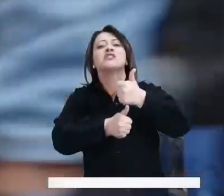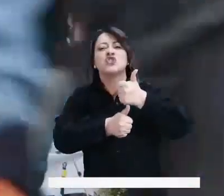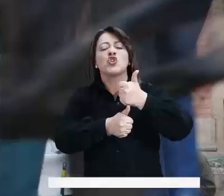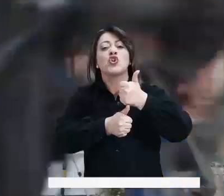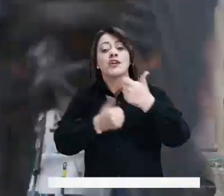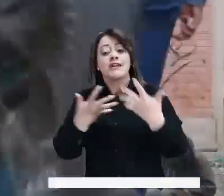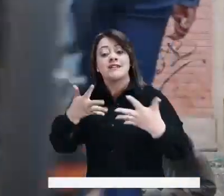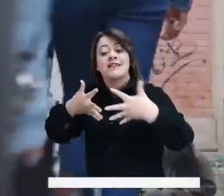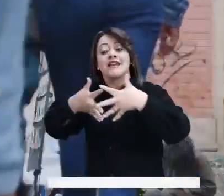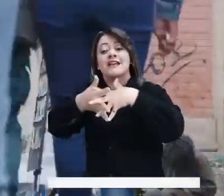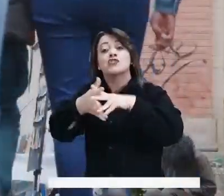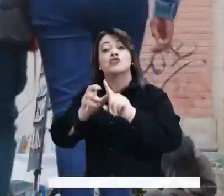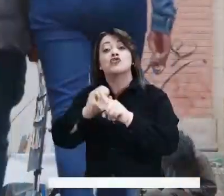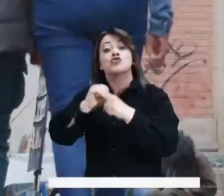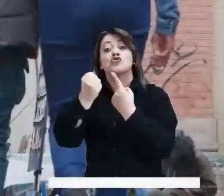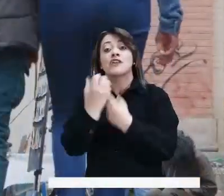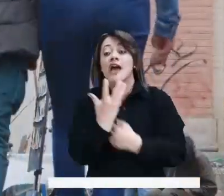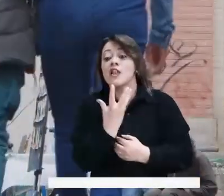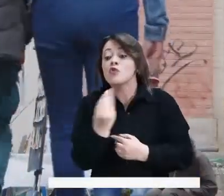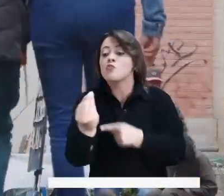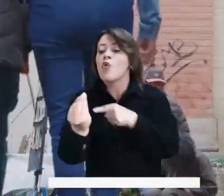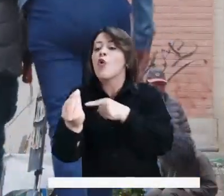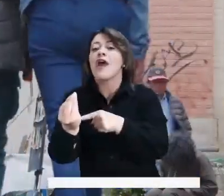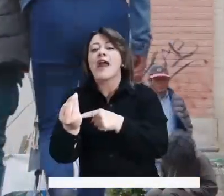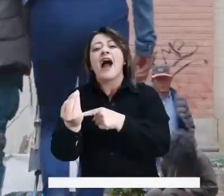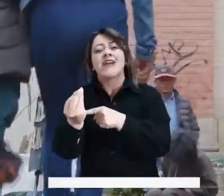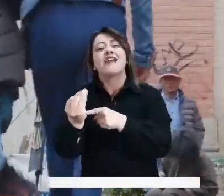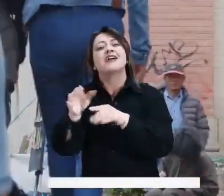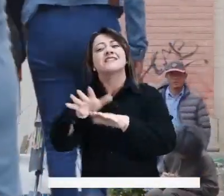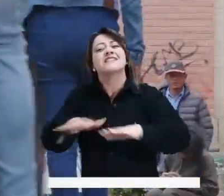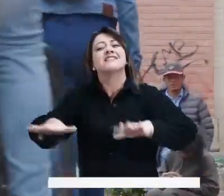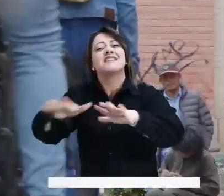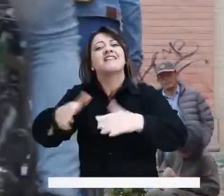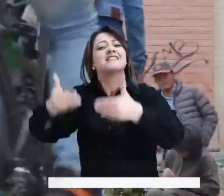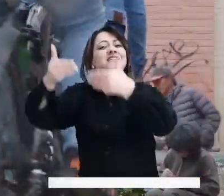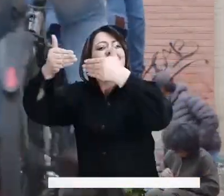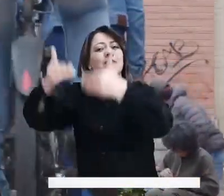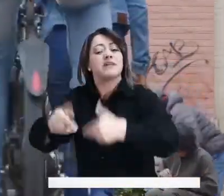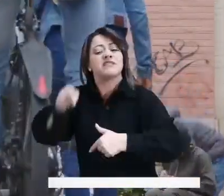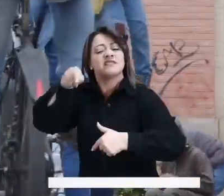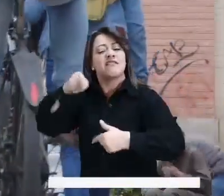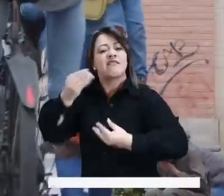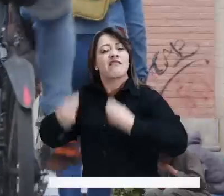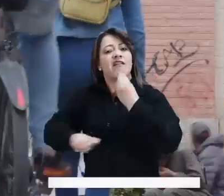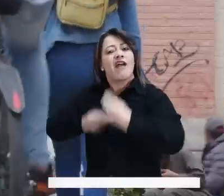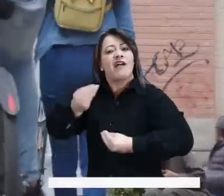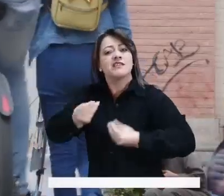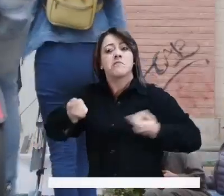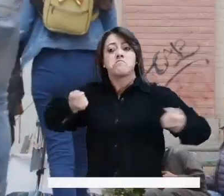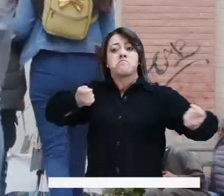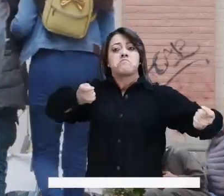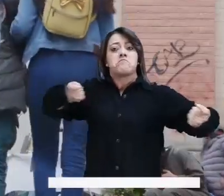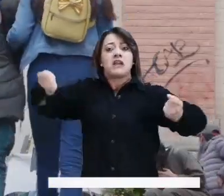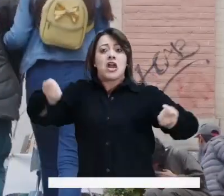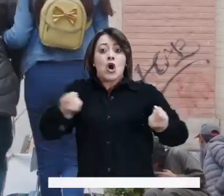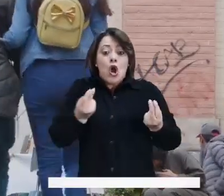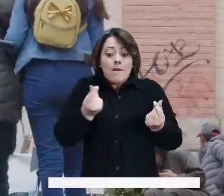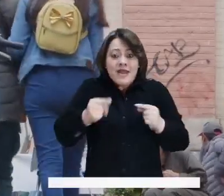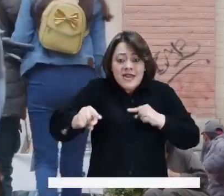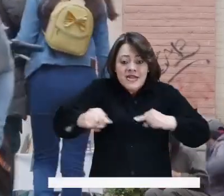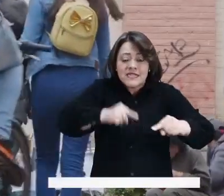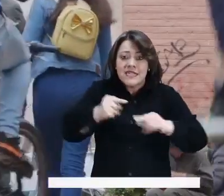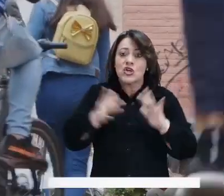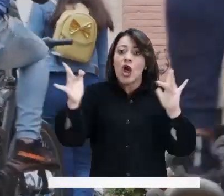la Secretaría de Integración Social de la Alcaldía Mayor, que tiene como objetivo el manejo y administración de una